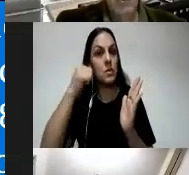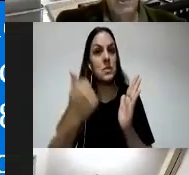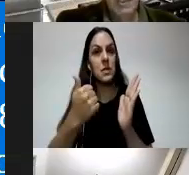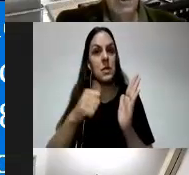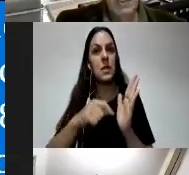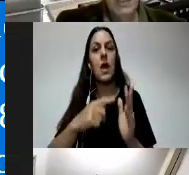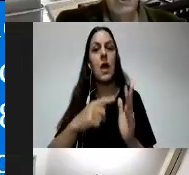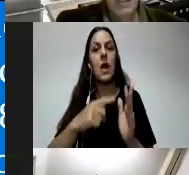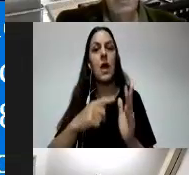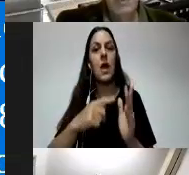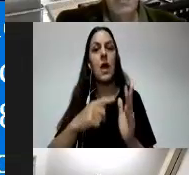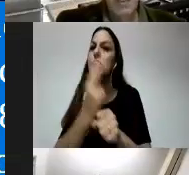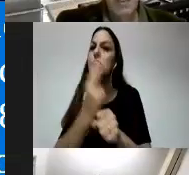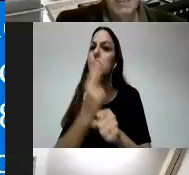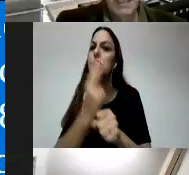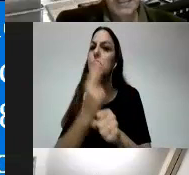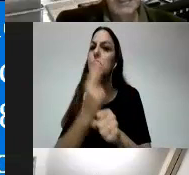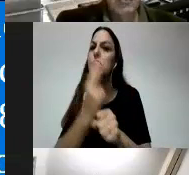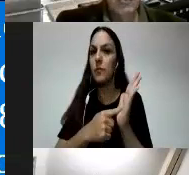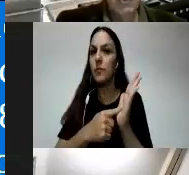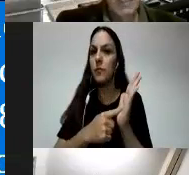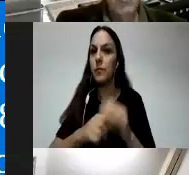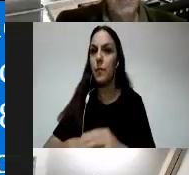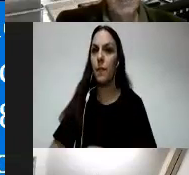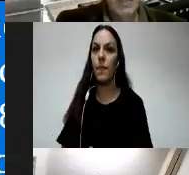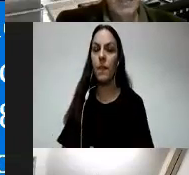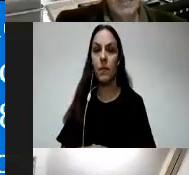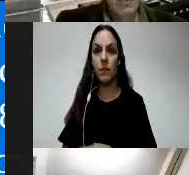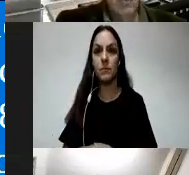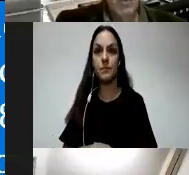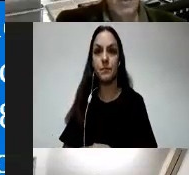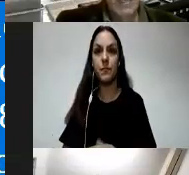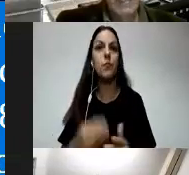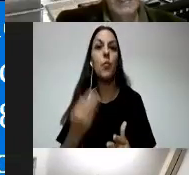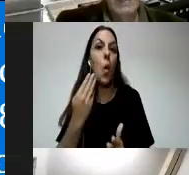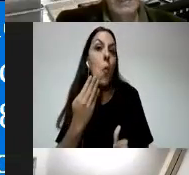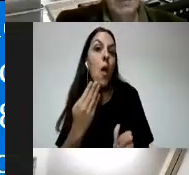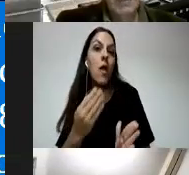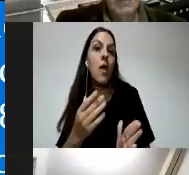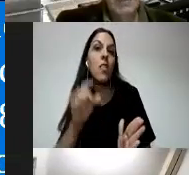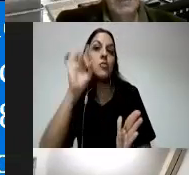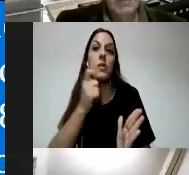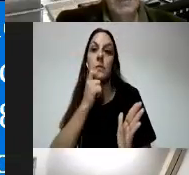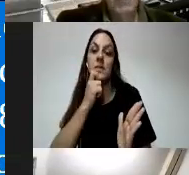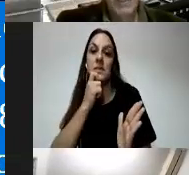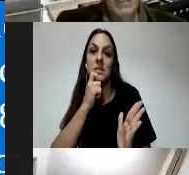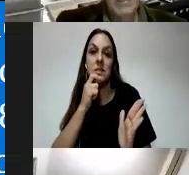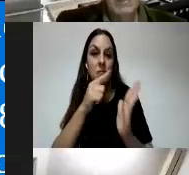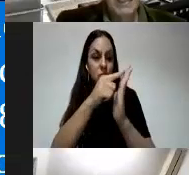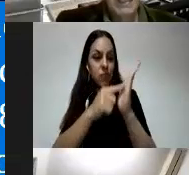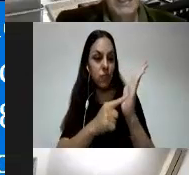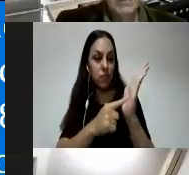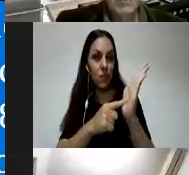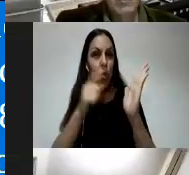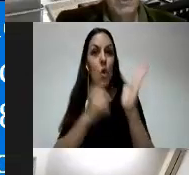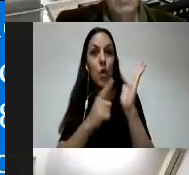recursos extraordinarios son admisibles en tanto se hayan en juego la interpretación de normas federales